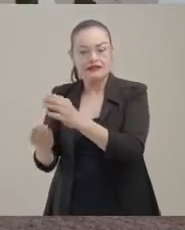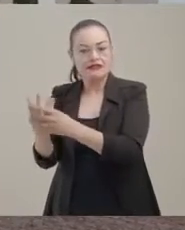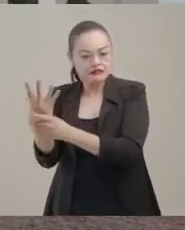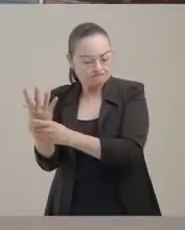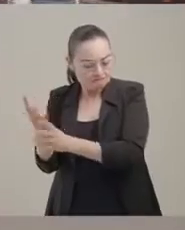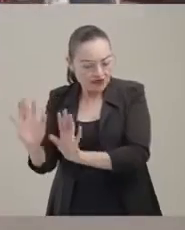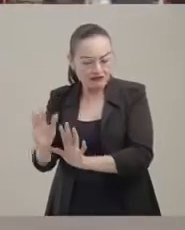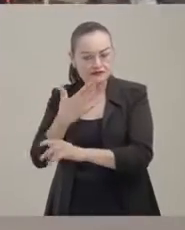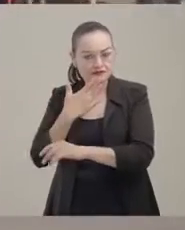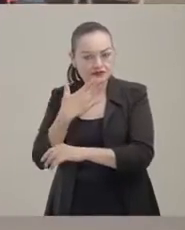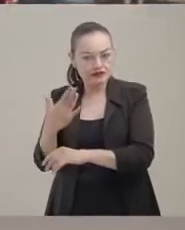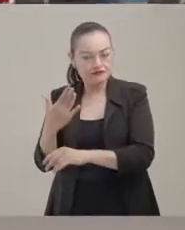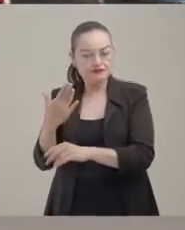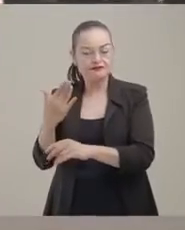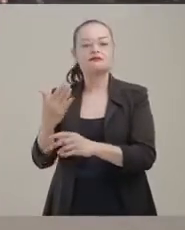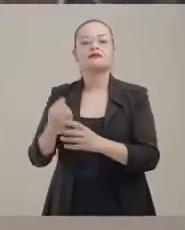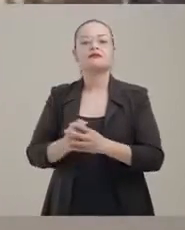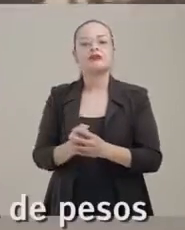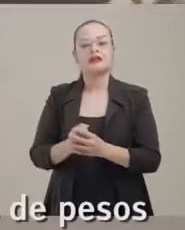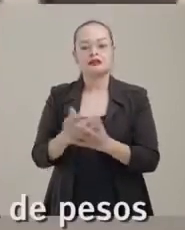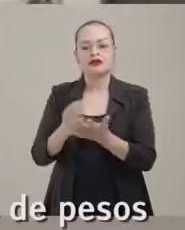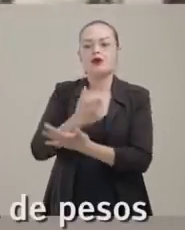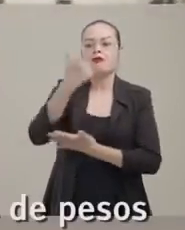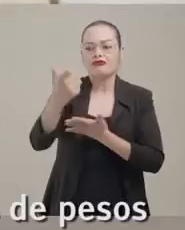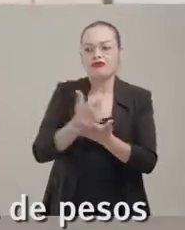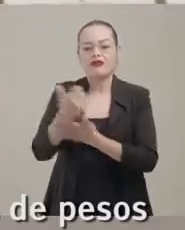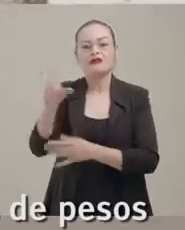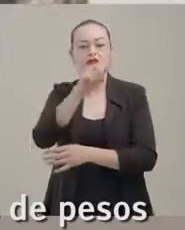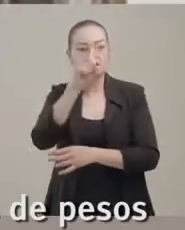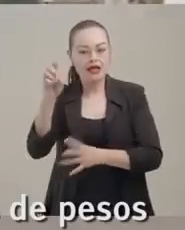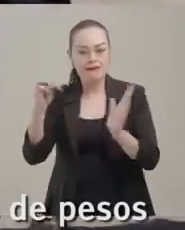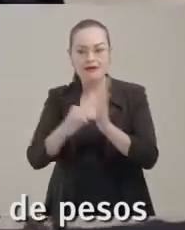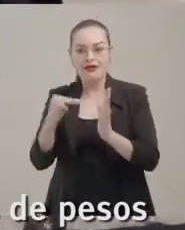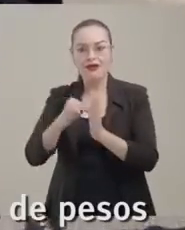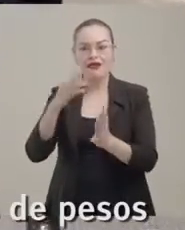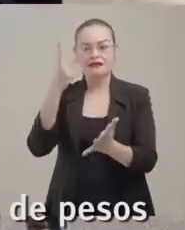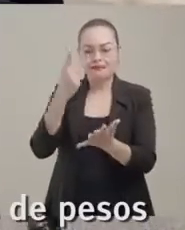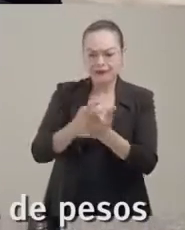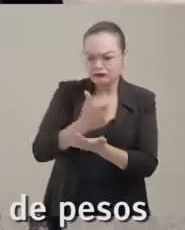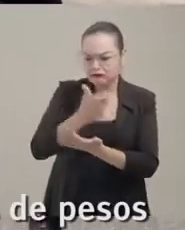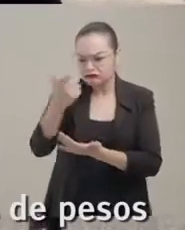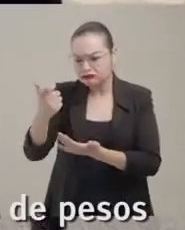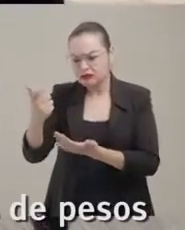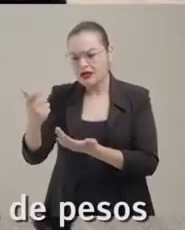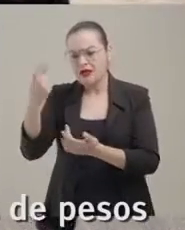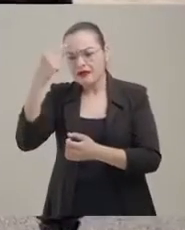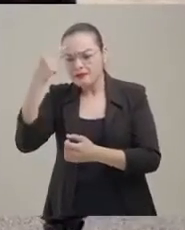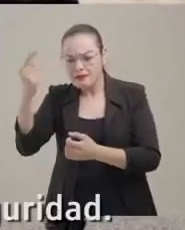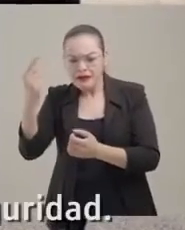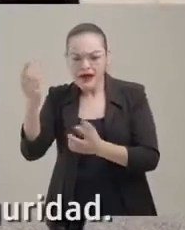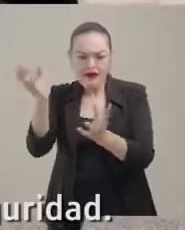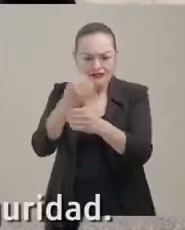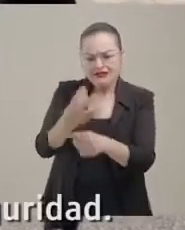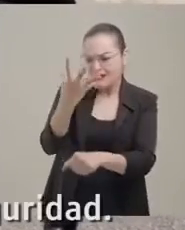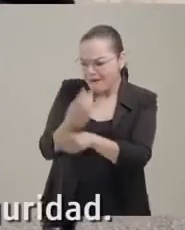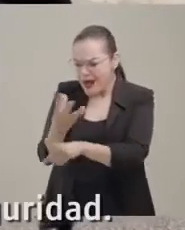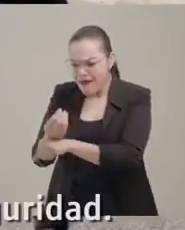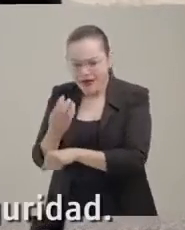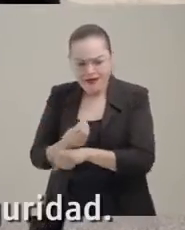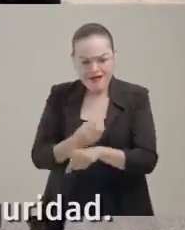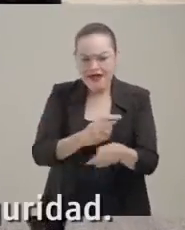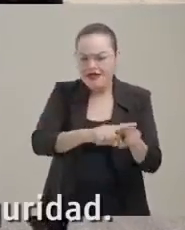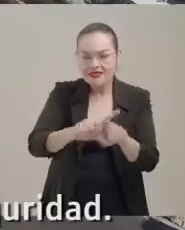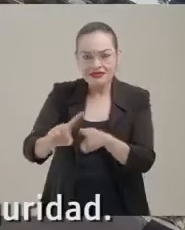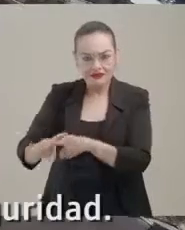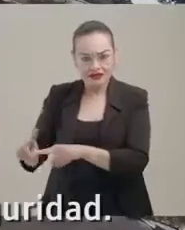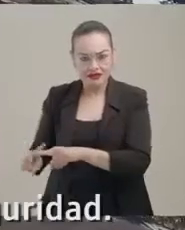necesarias, eficientes y suficientes. Este año hemos invertido alrededor de 100 millones de pesos en obras y equipamiento